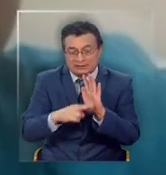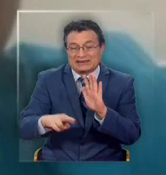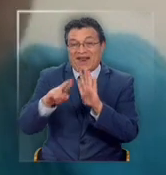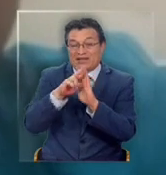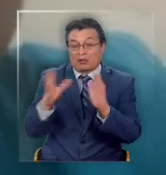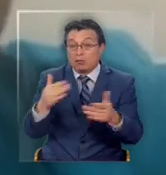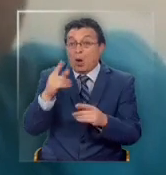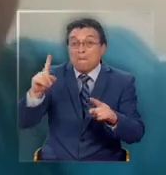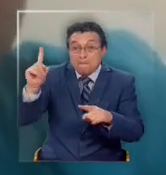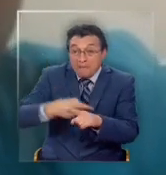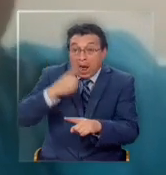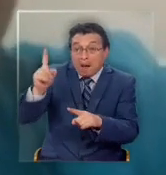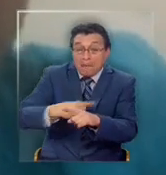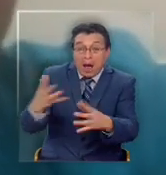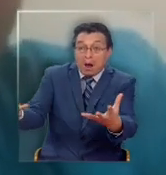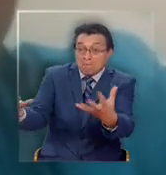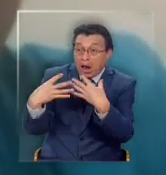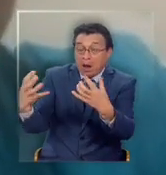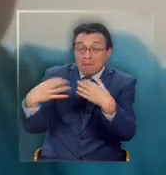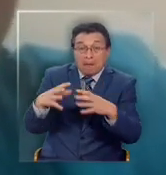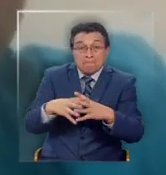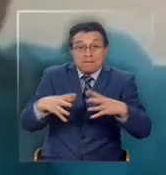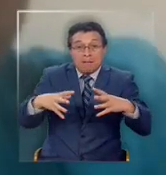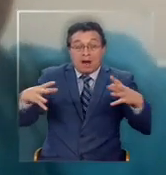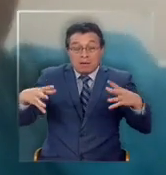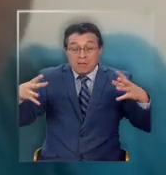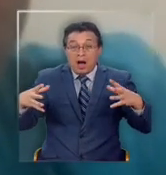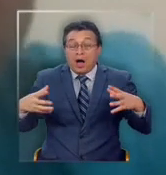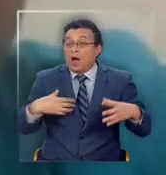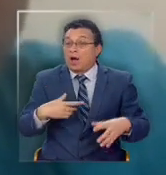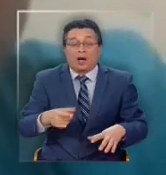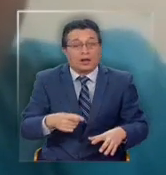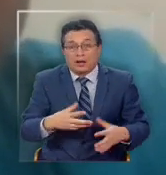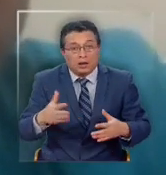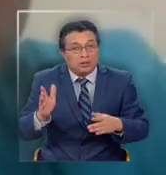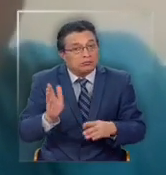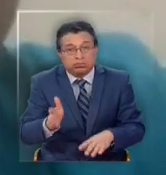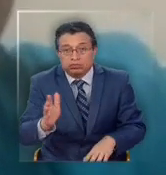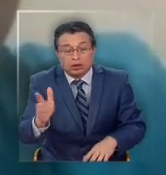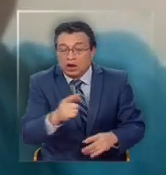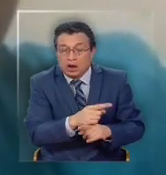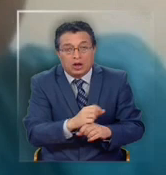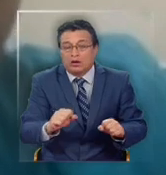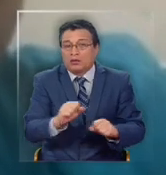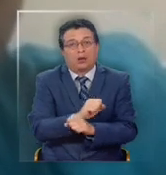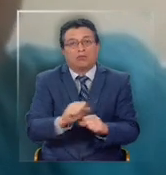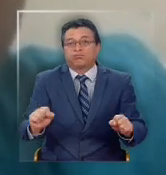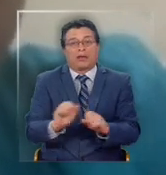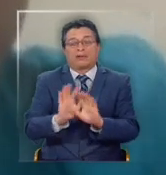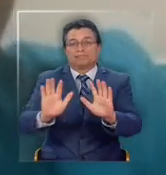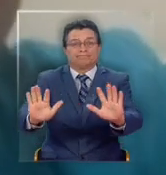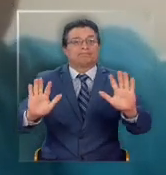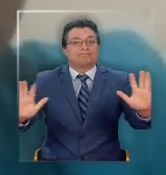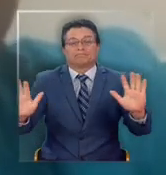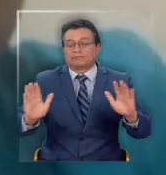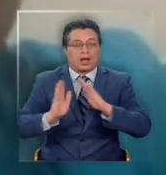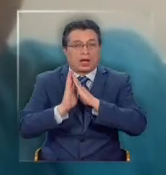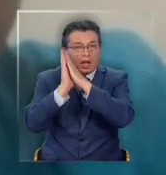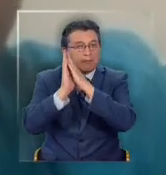si siguen llegando pacientes más rápido de lo que vamos evacuando las unidades de cuidado intensivo, no hay cantidad de camas que